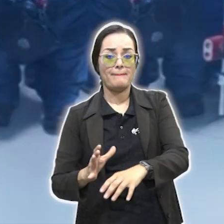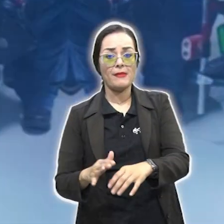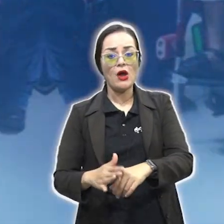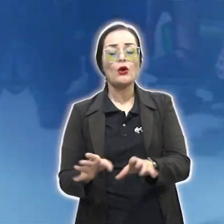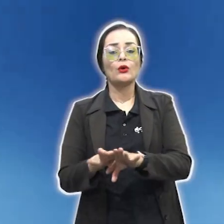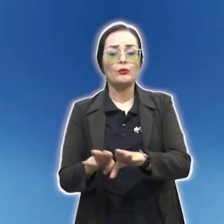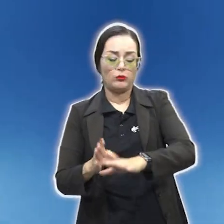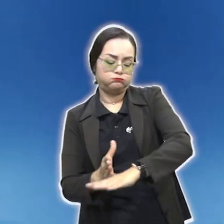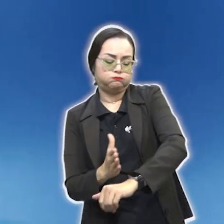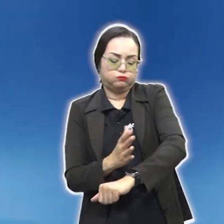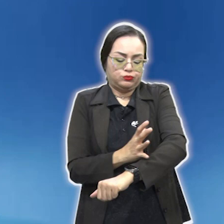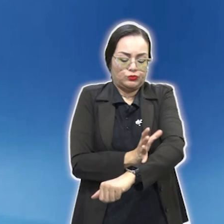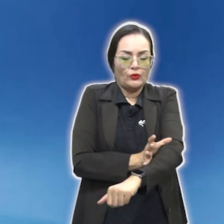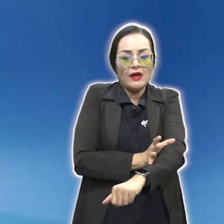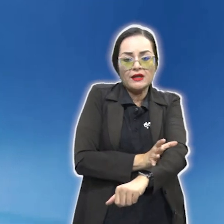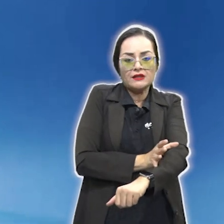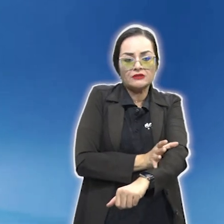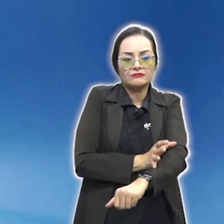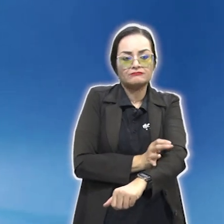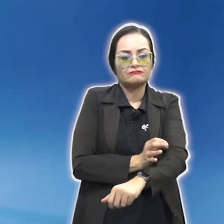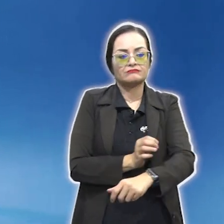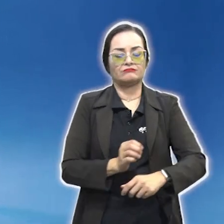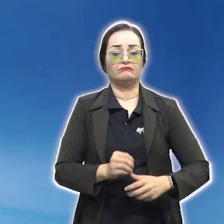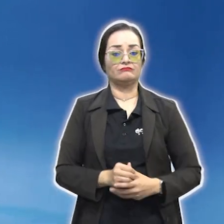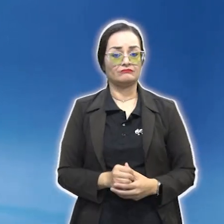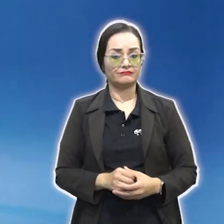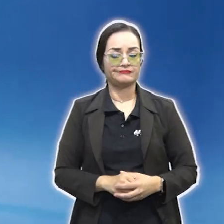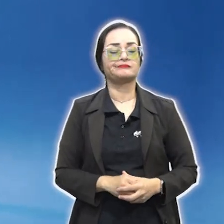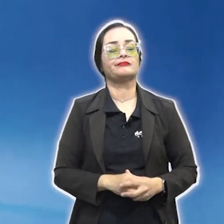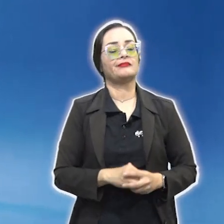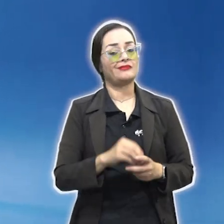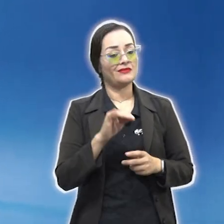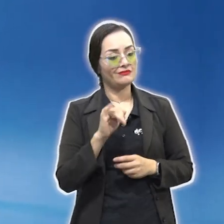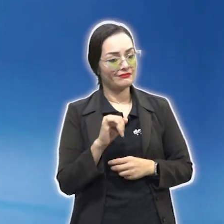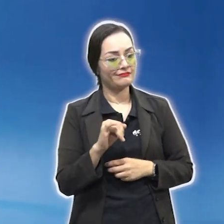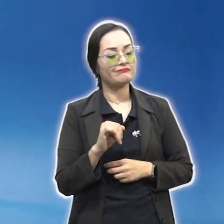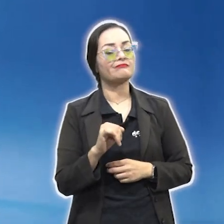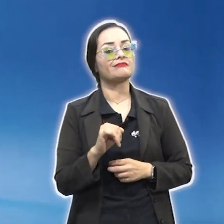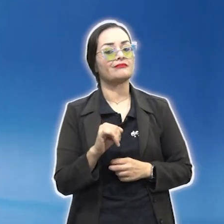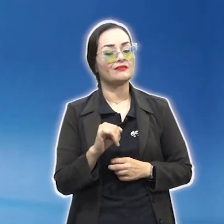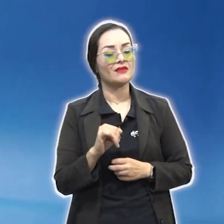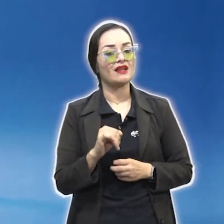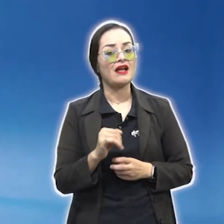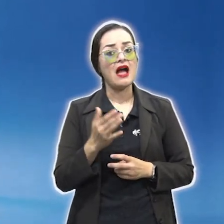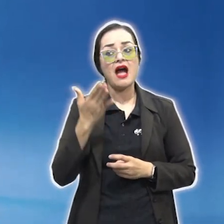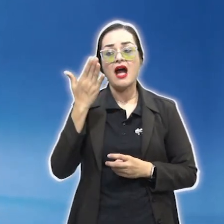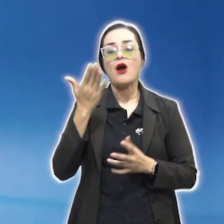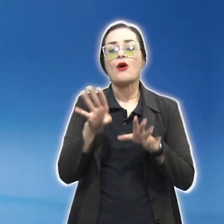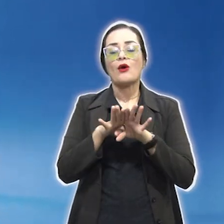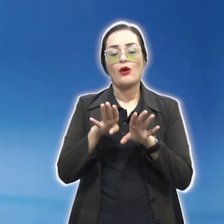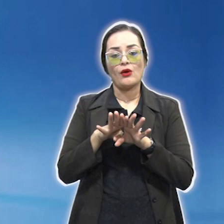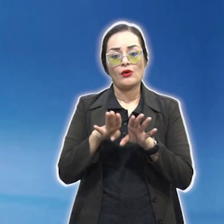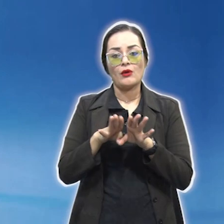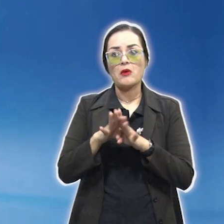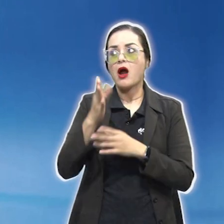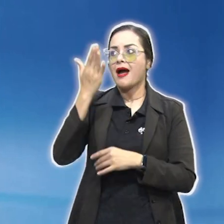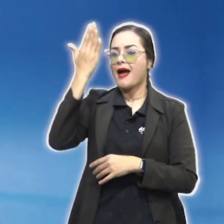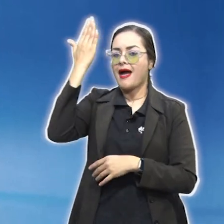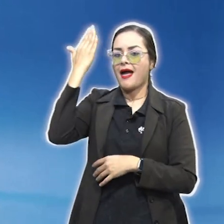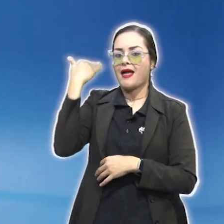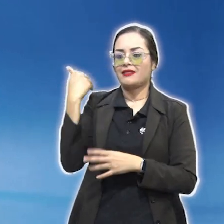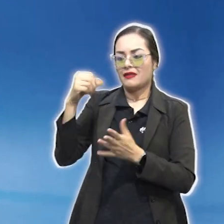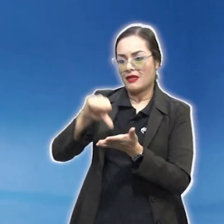acortados simétricamente. La condroplasia es el tipo más común de talla baja, antes más conocida